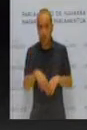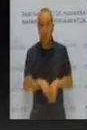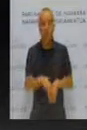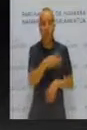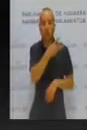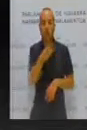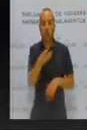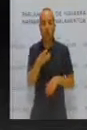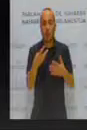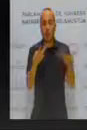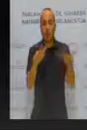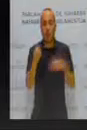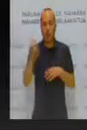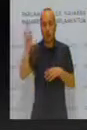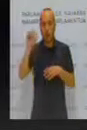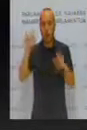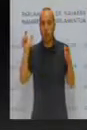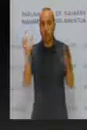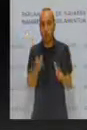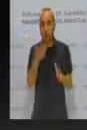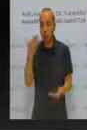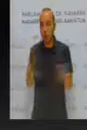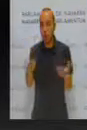370 menos docentes que en el curso